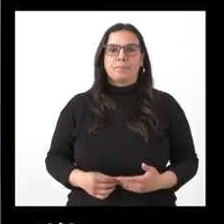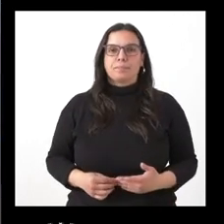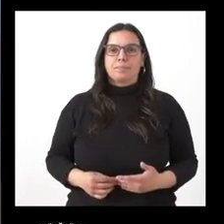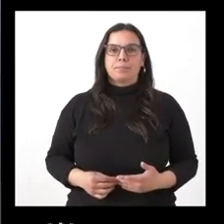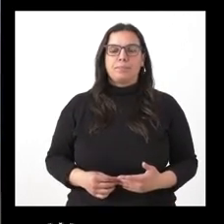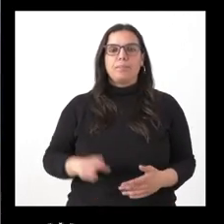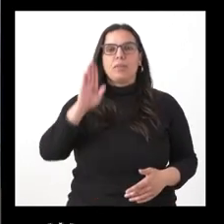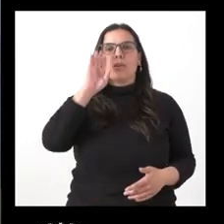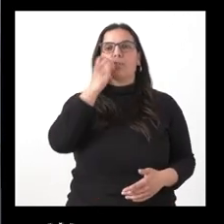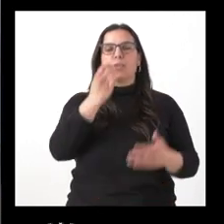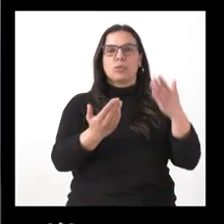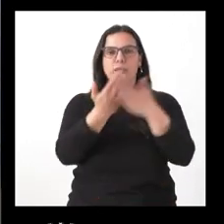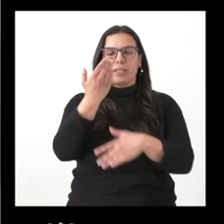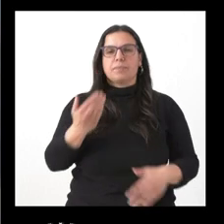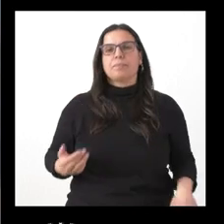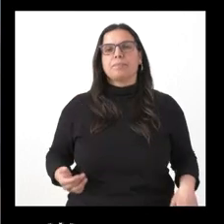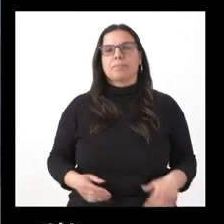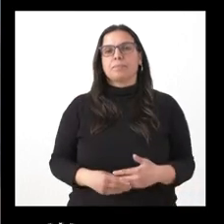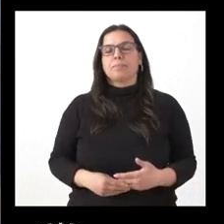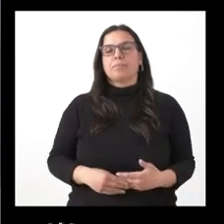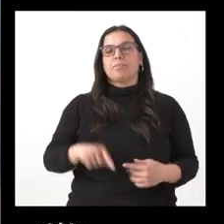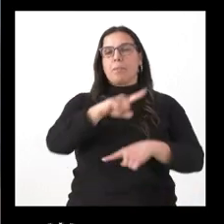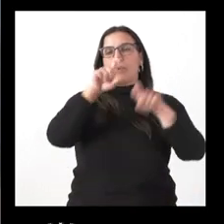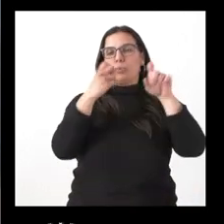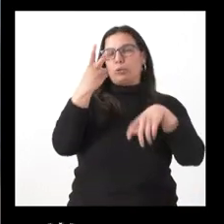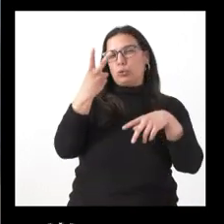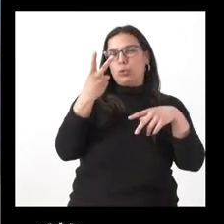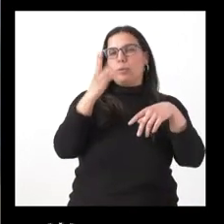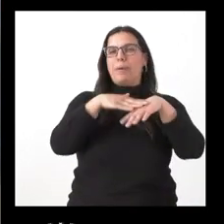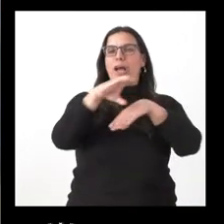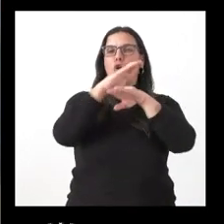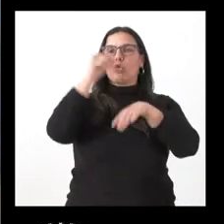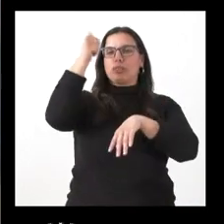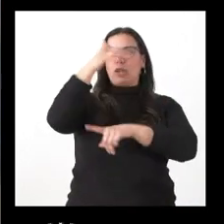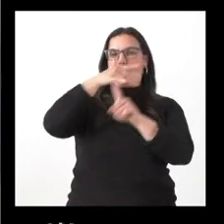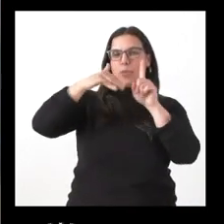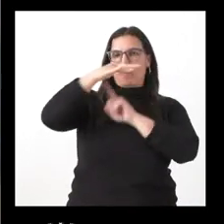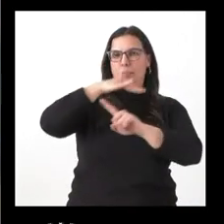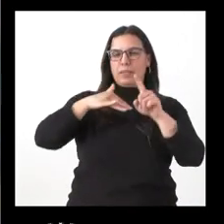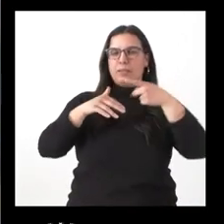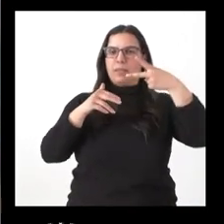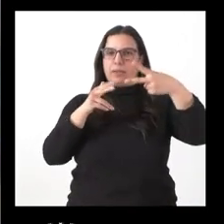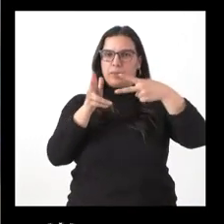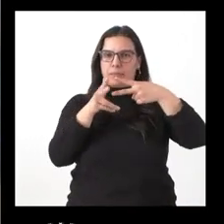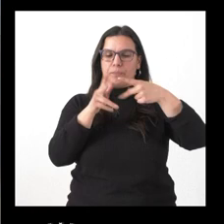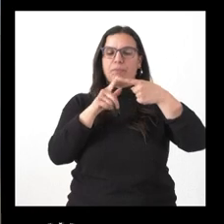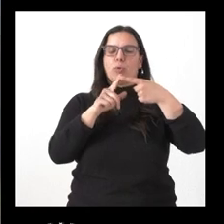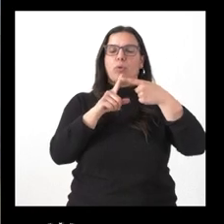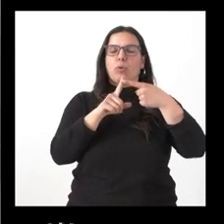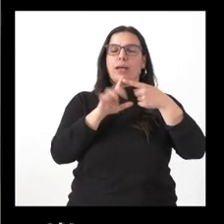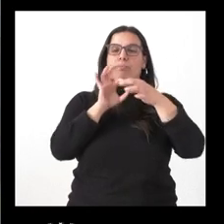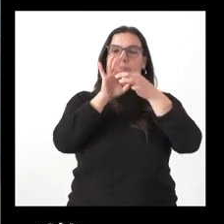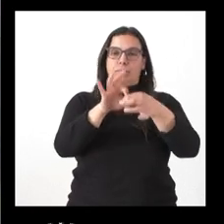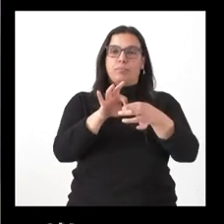Hola buenos días yo tenía un par de preguntas para el consejero de medio ambiente una de ellas referida precisamente